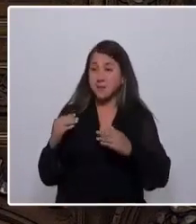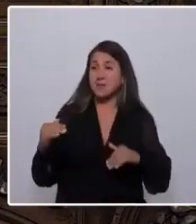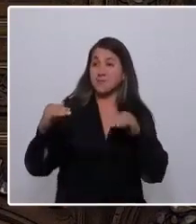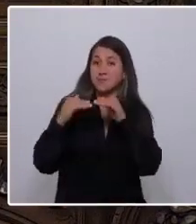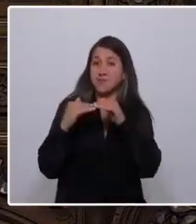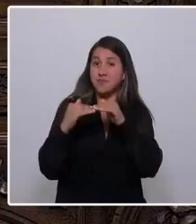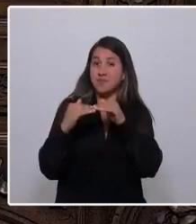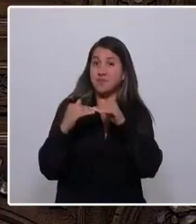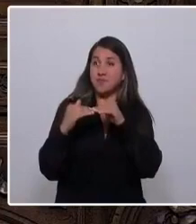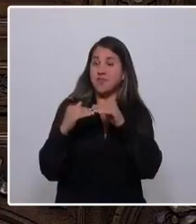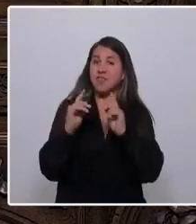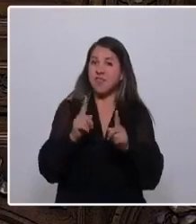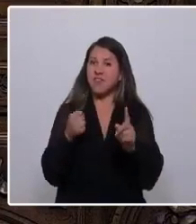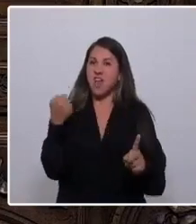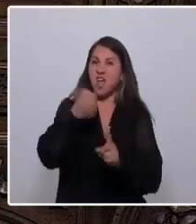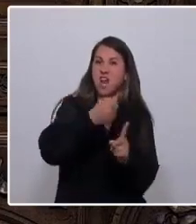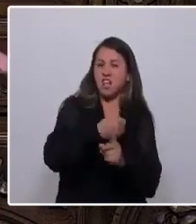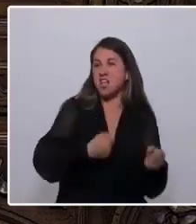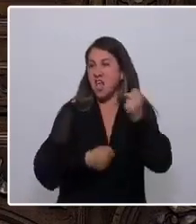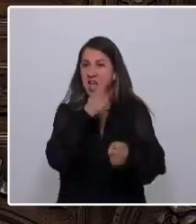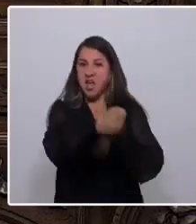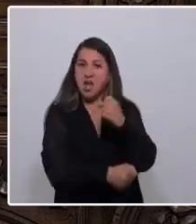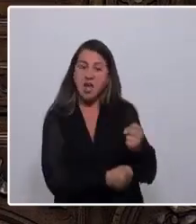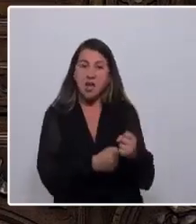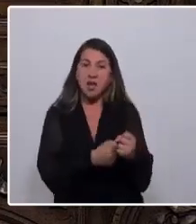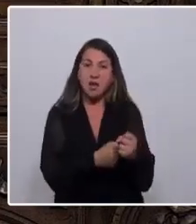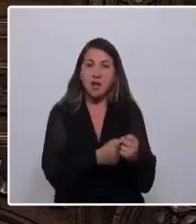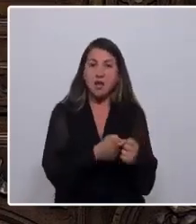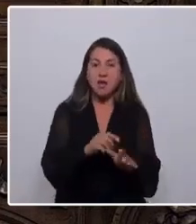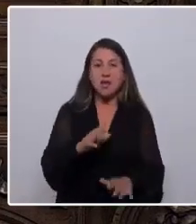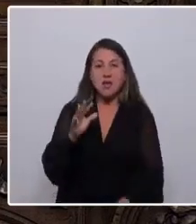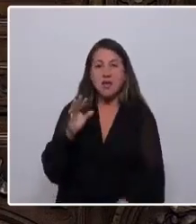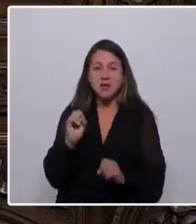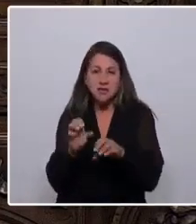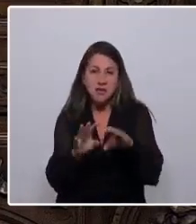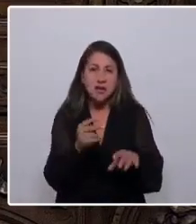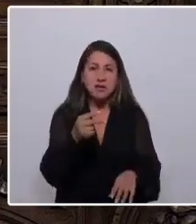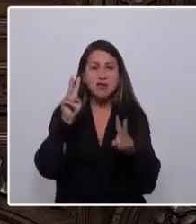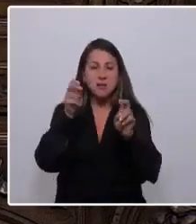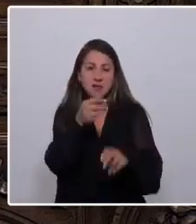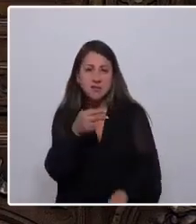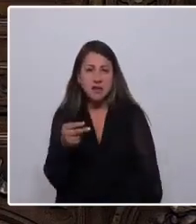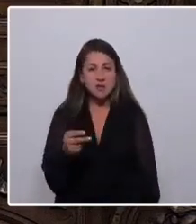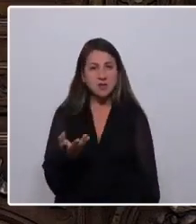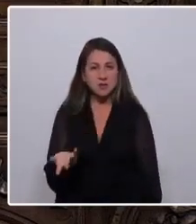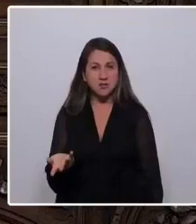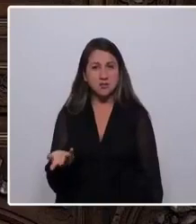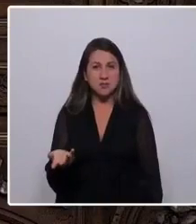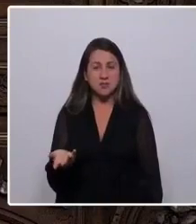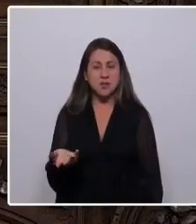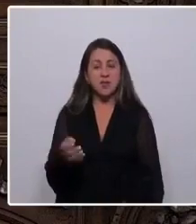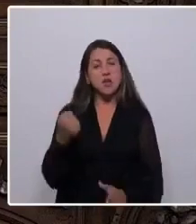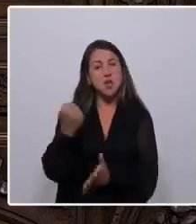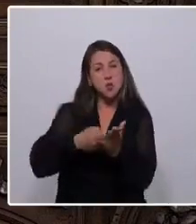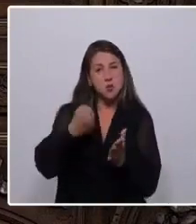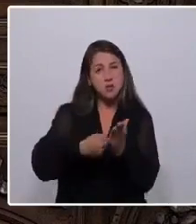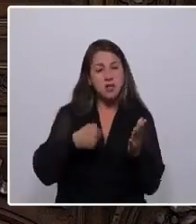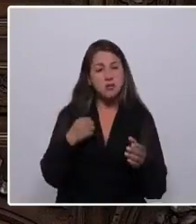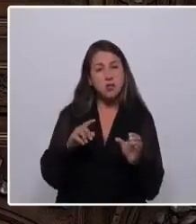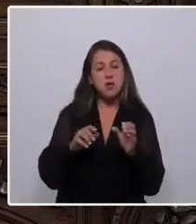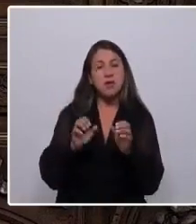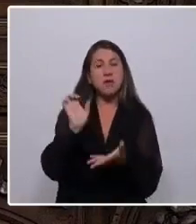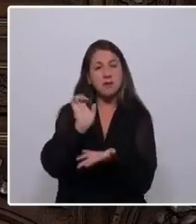denostar y agredir y sexualizar a sus compañeras, cueste lo que cueste. Lucharemos por un Estado